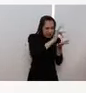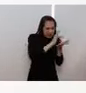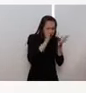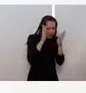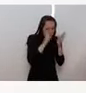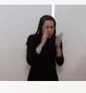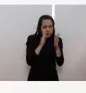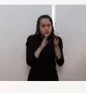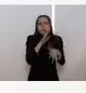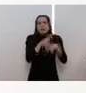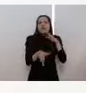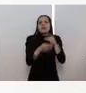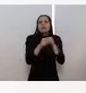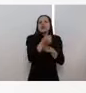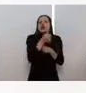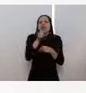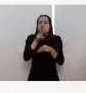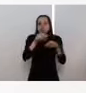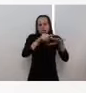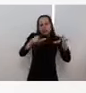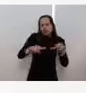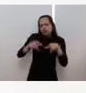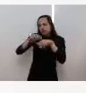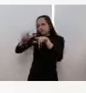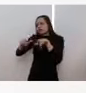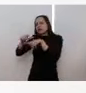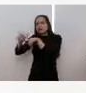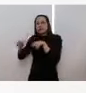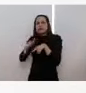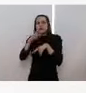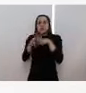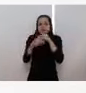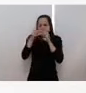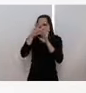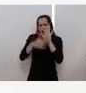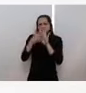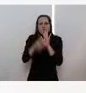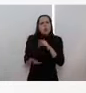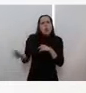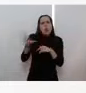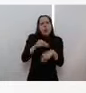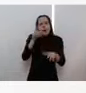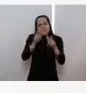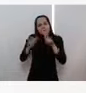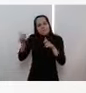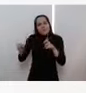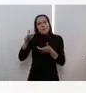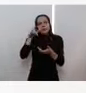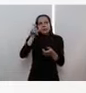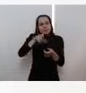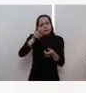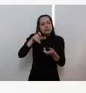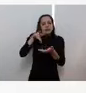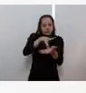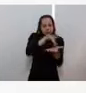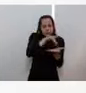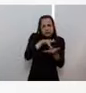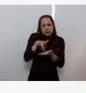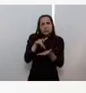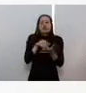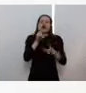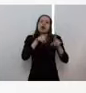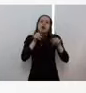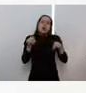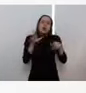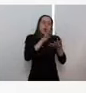el área de imágenes diagnósticas y todo el talento humano requerido para un servicio de urgencias como son especialistas